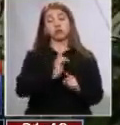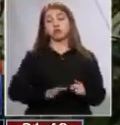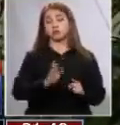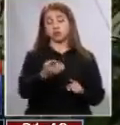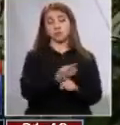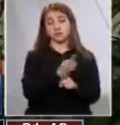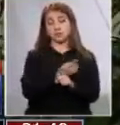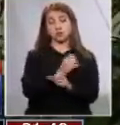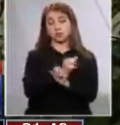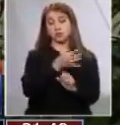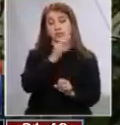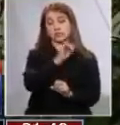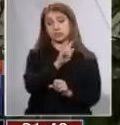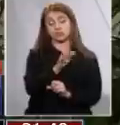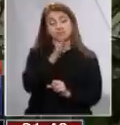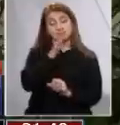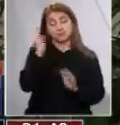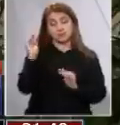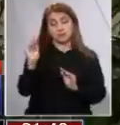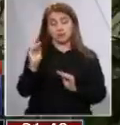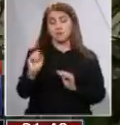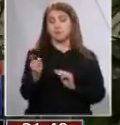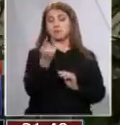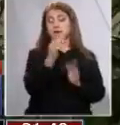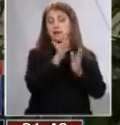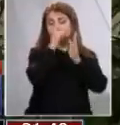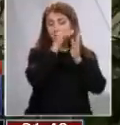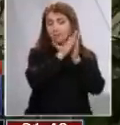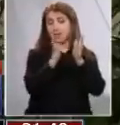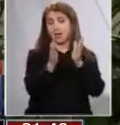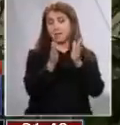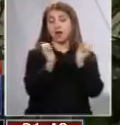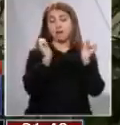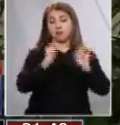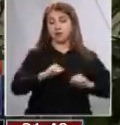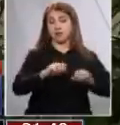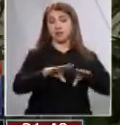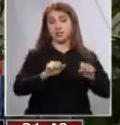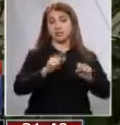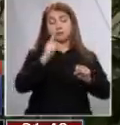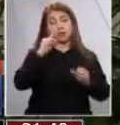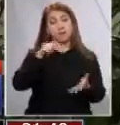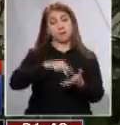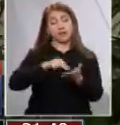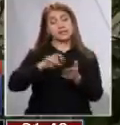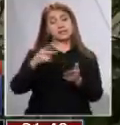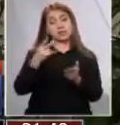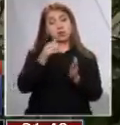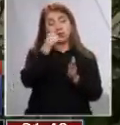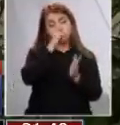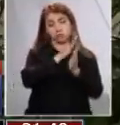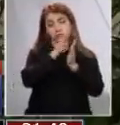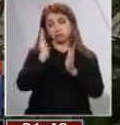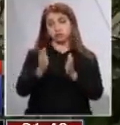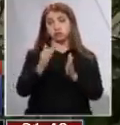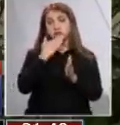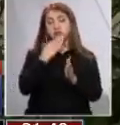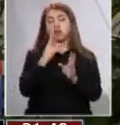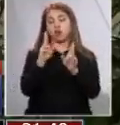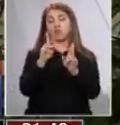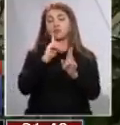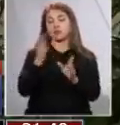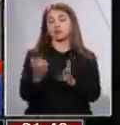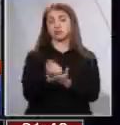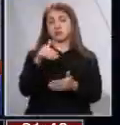continuar. En este momento ya tenemos esta primera fase aprobada, pero esperamos que en la segunda también contemos con el